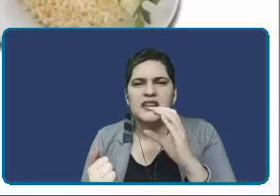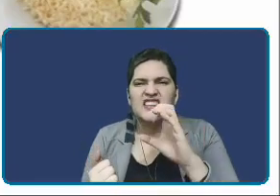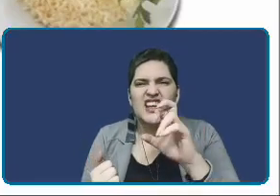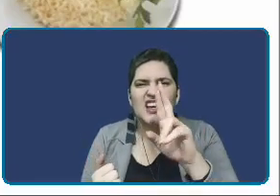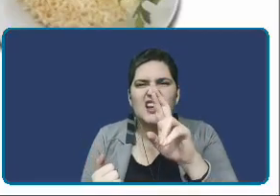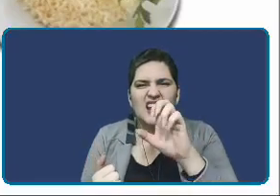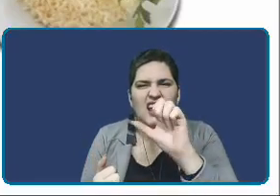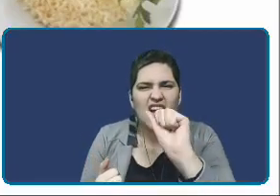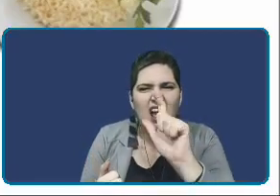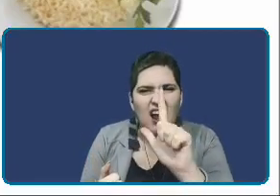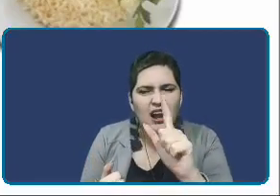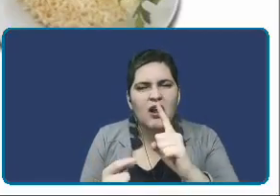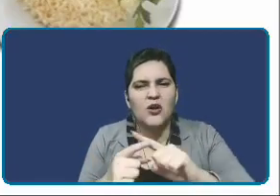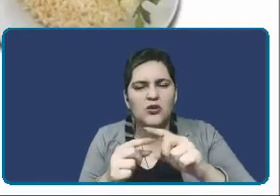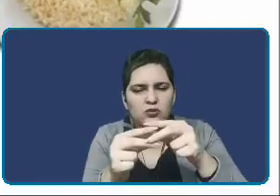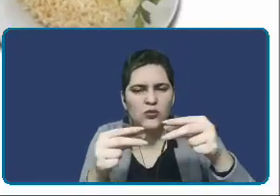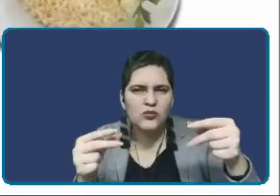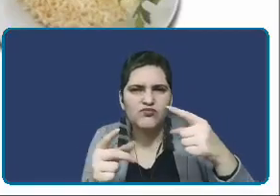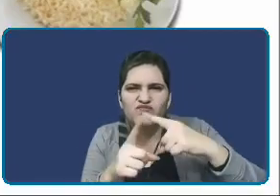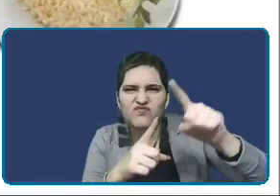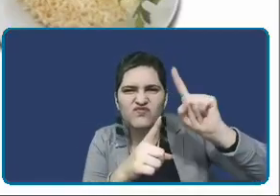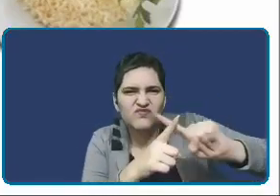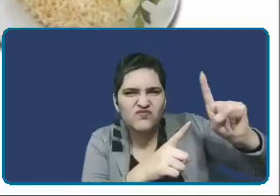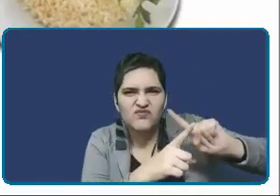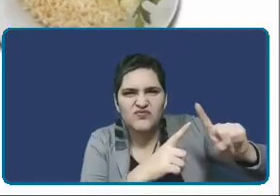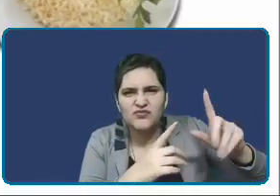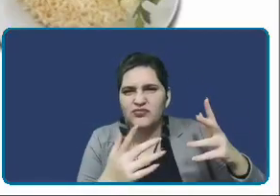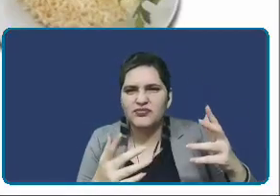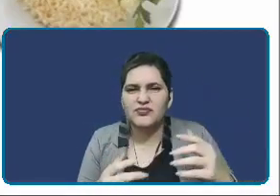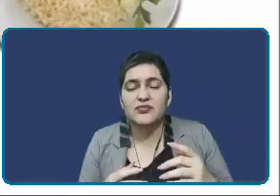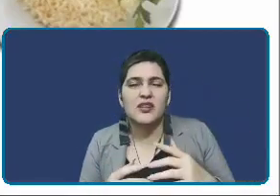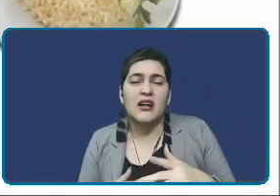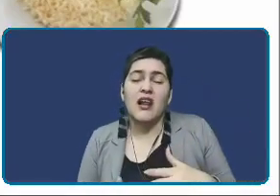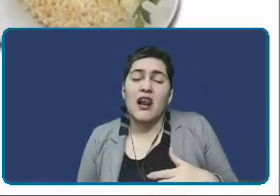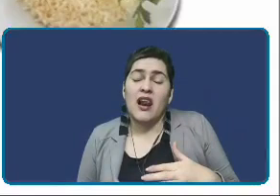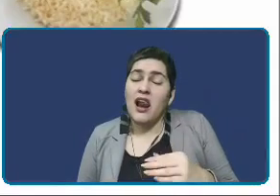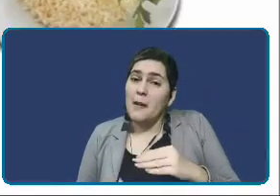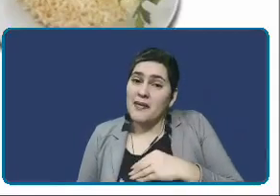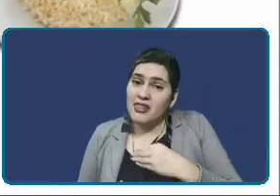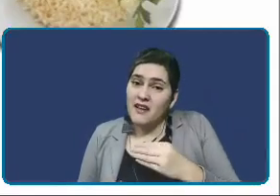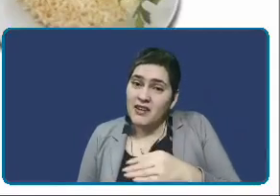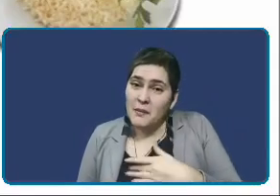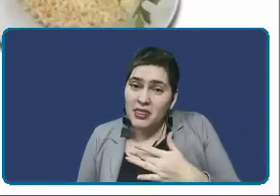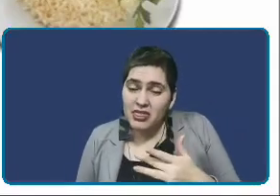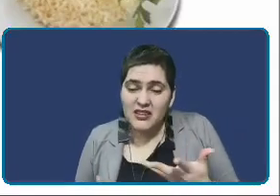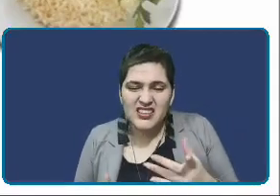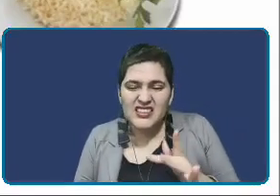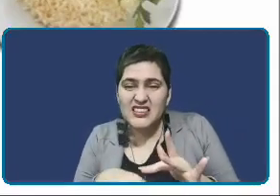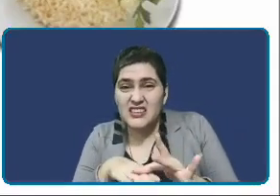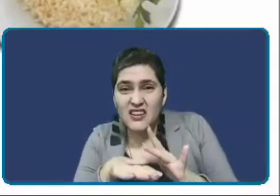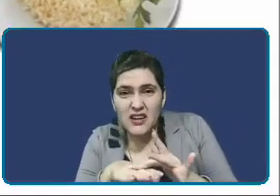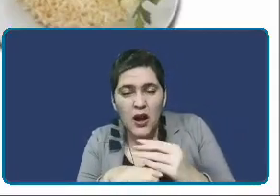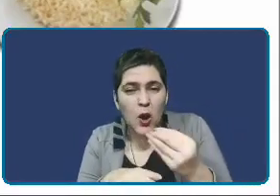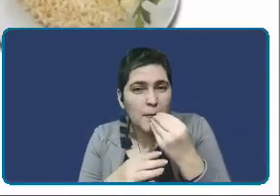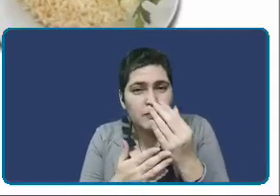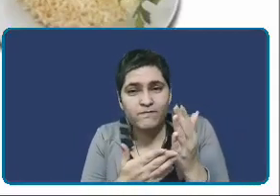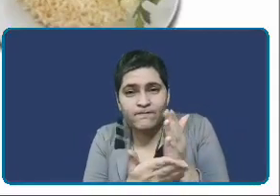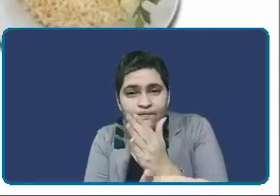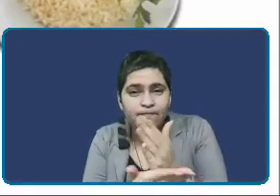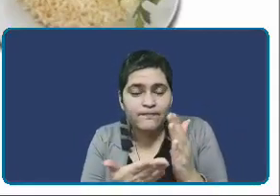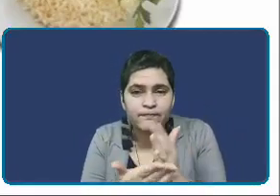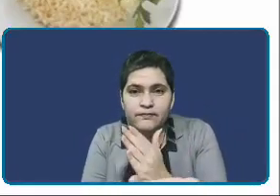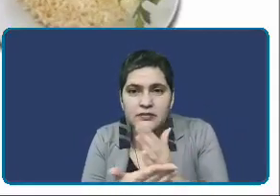envasados, los que vienen procesados. Y lamentablemente con esto de la sensibilidad y la alimentación selectiva, nuestros niños